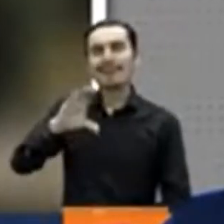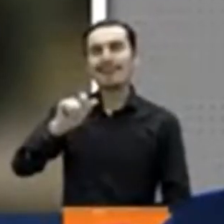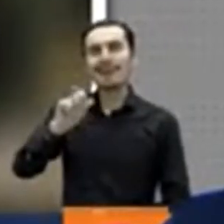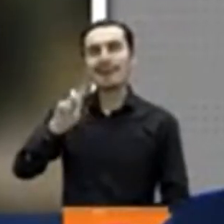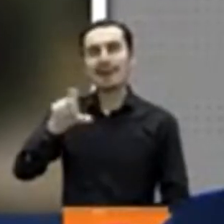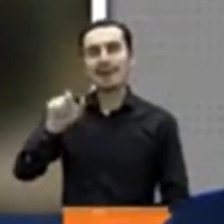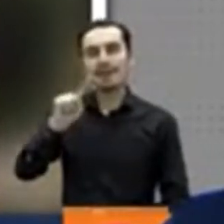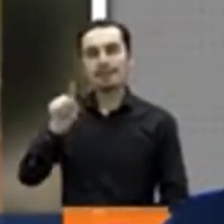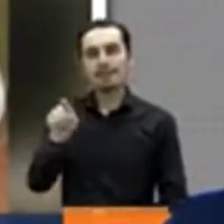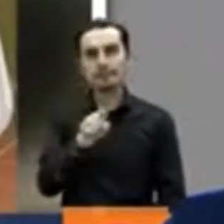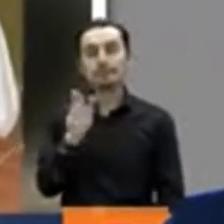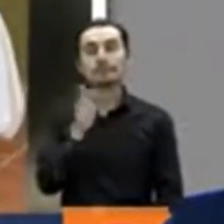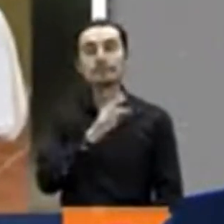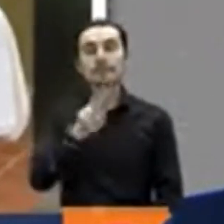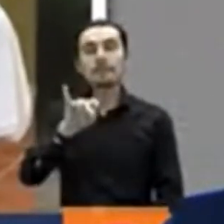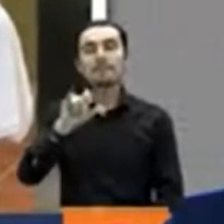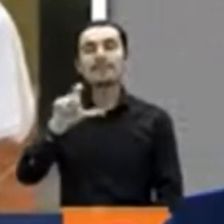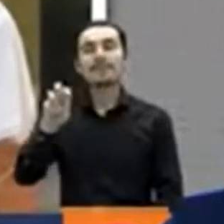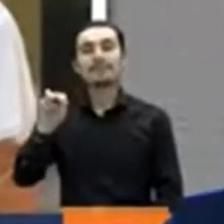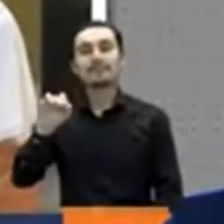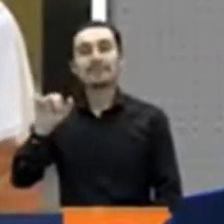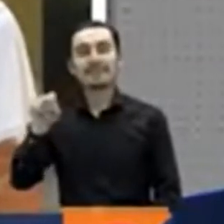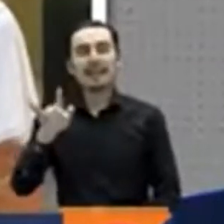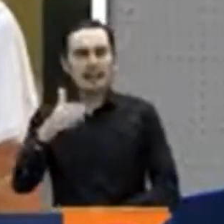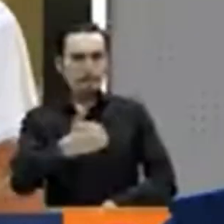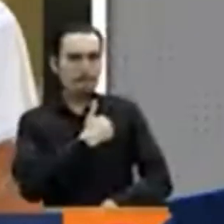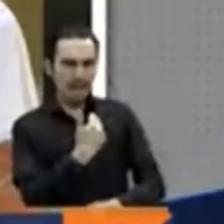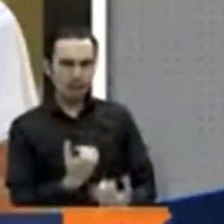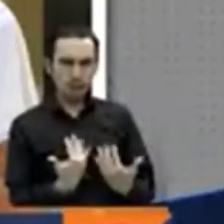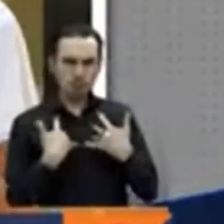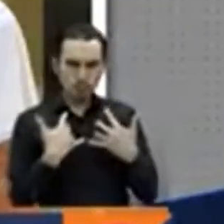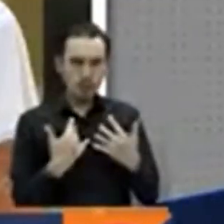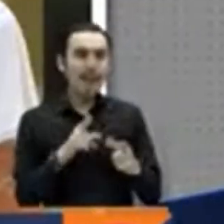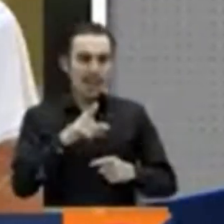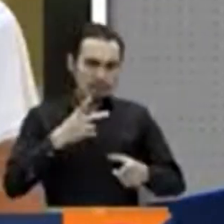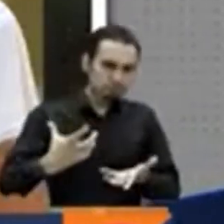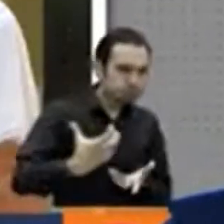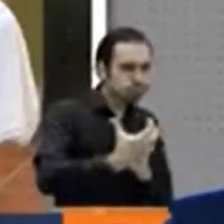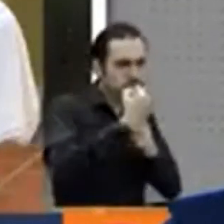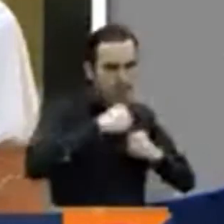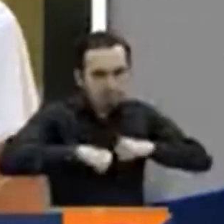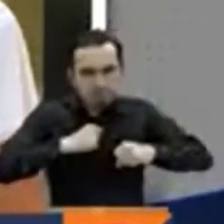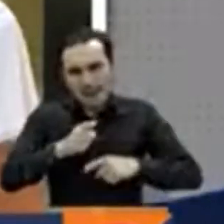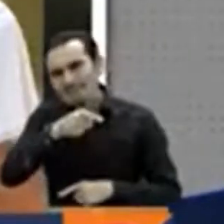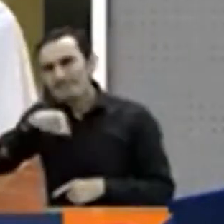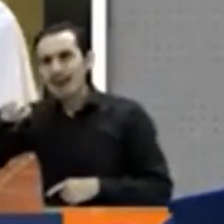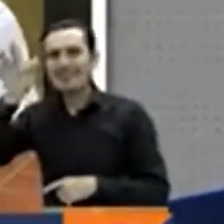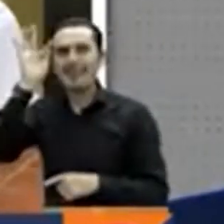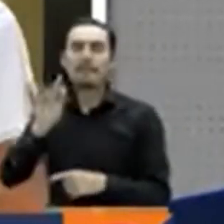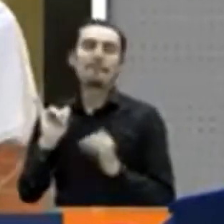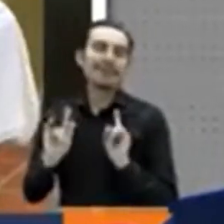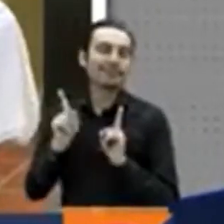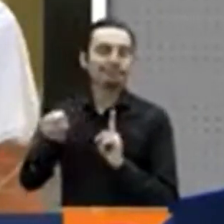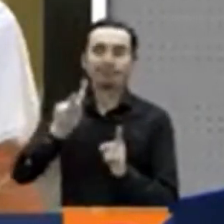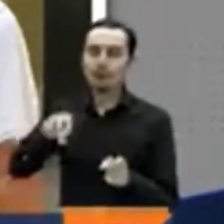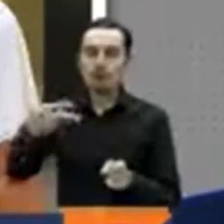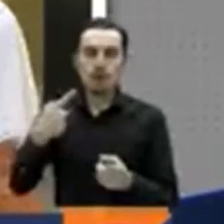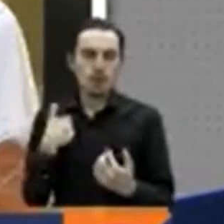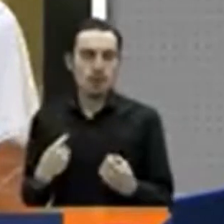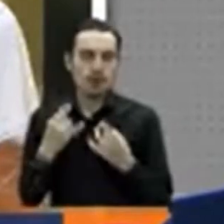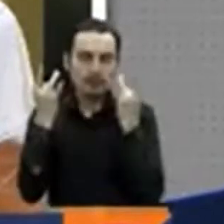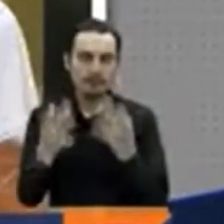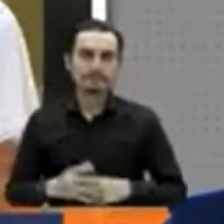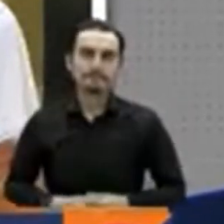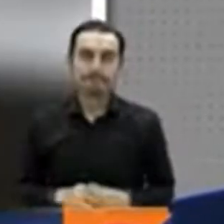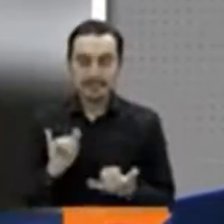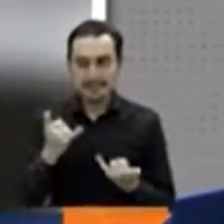Villamizar Martínez, resultó herido y pese a los esfuerzos de los integrantes de la fuerza pública, falleció por la gravedad de sus heridas.